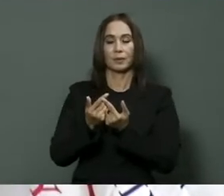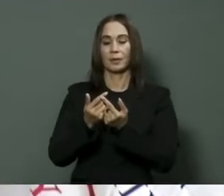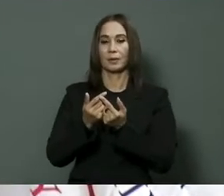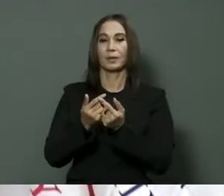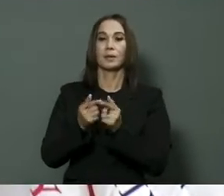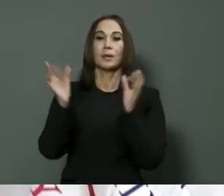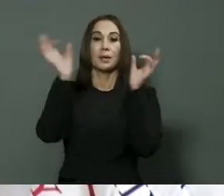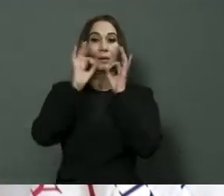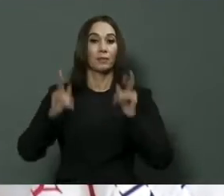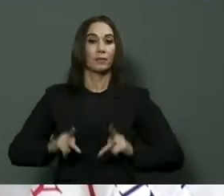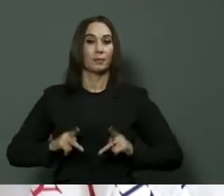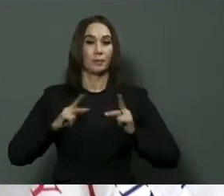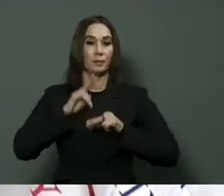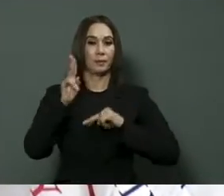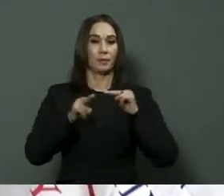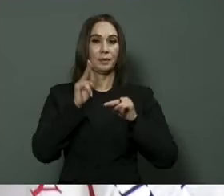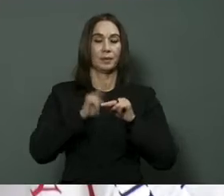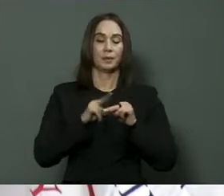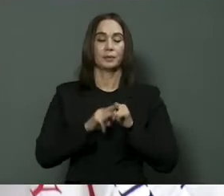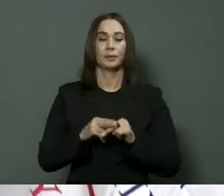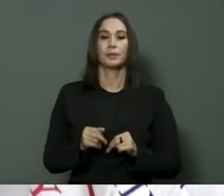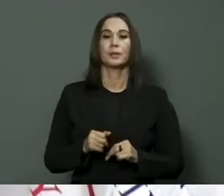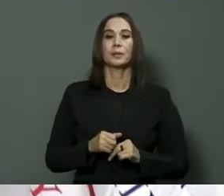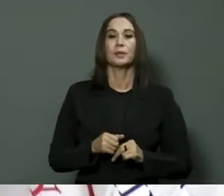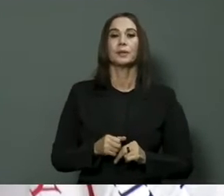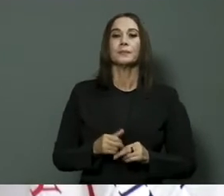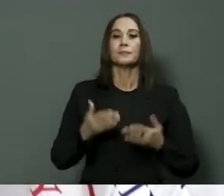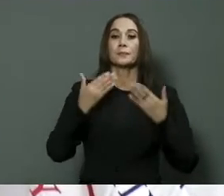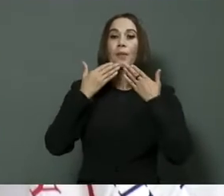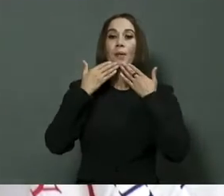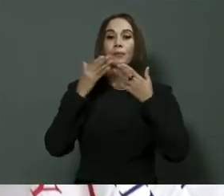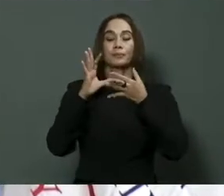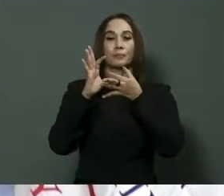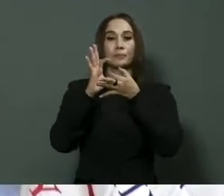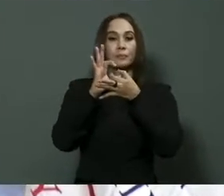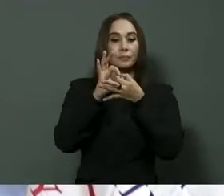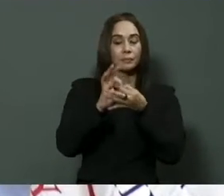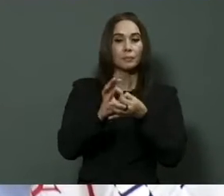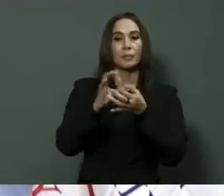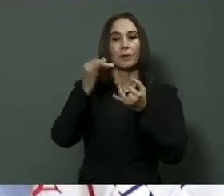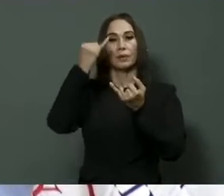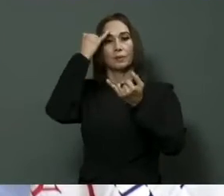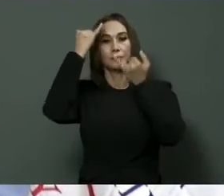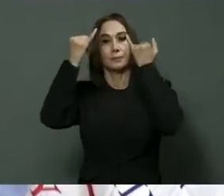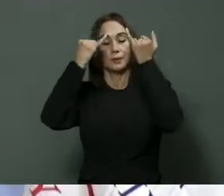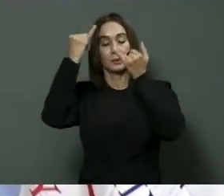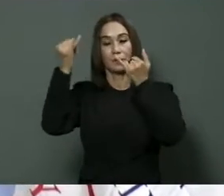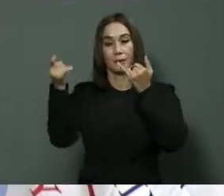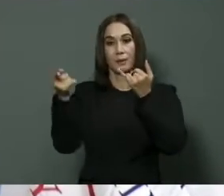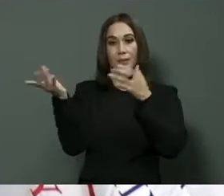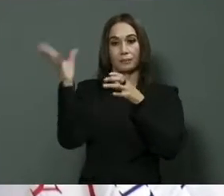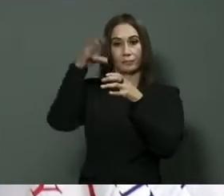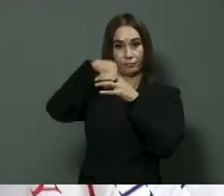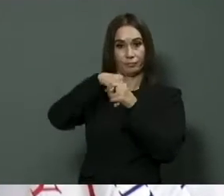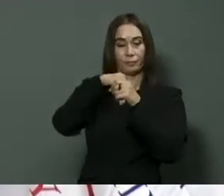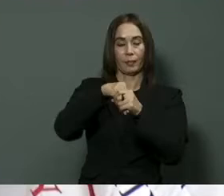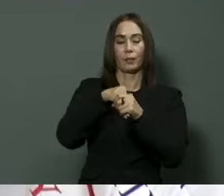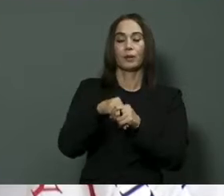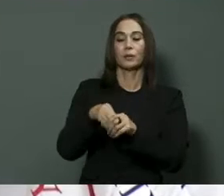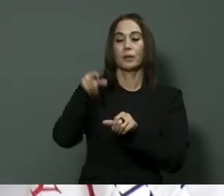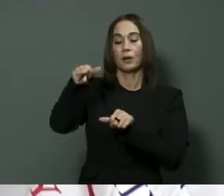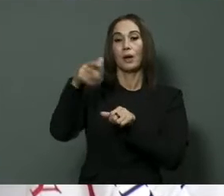vida nacional. Gracias a la articulación de una estrategia integral e inclusiva en